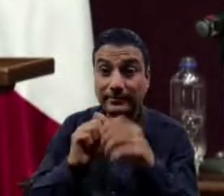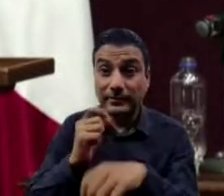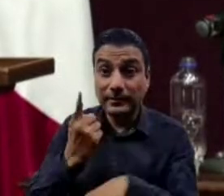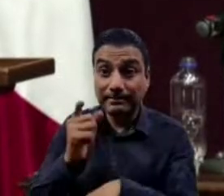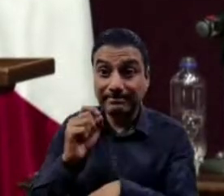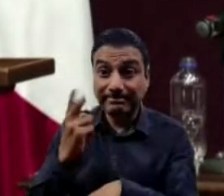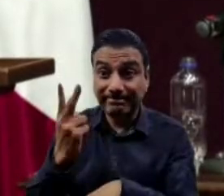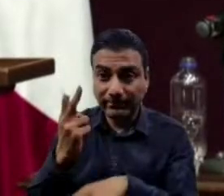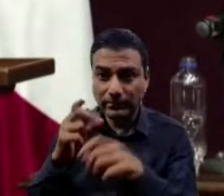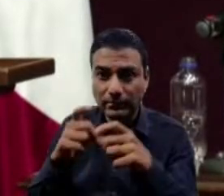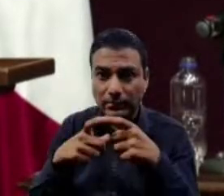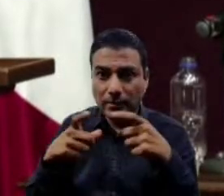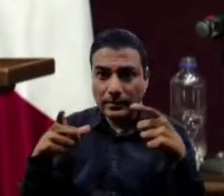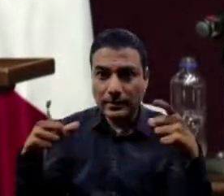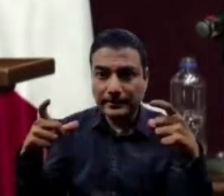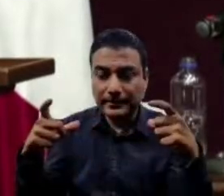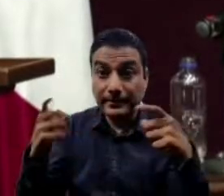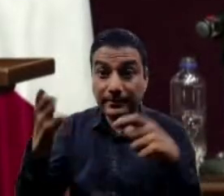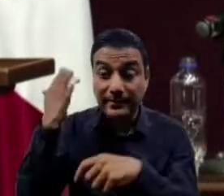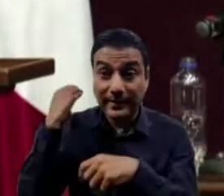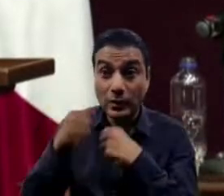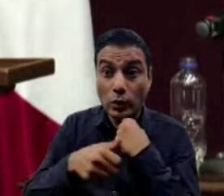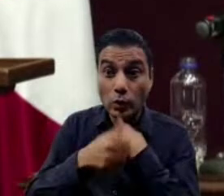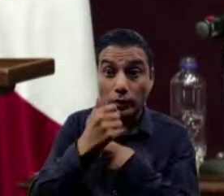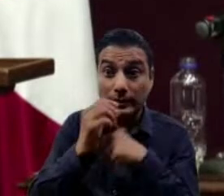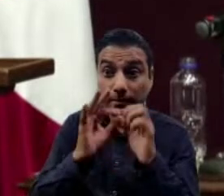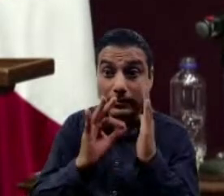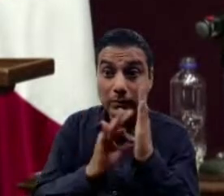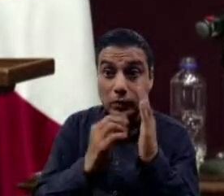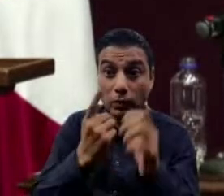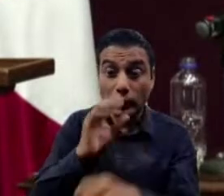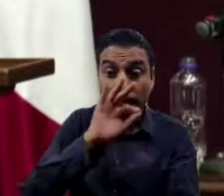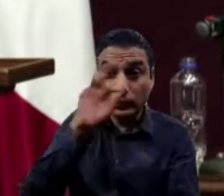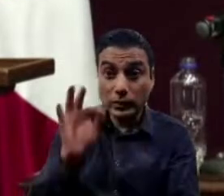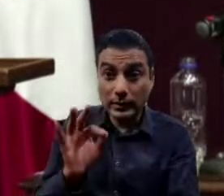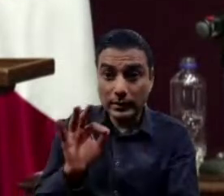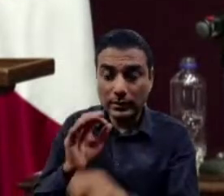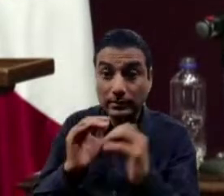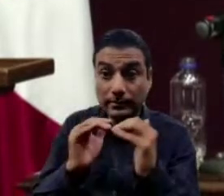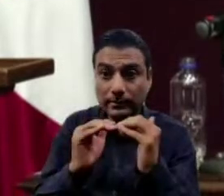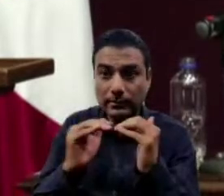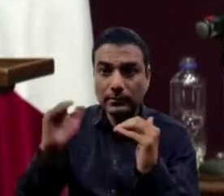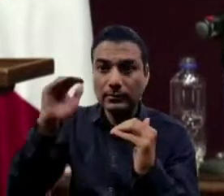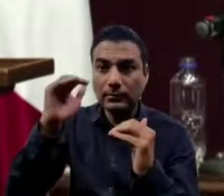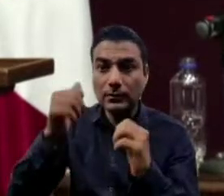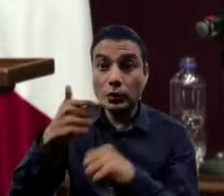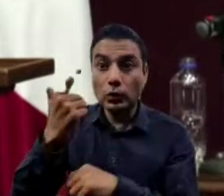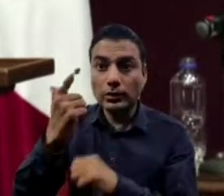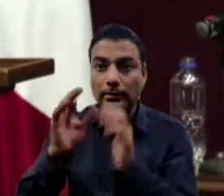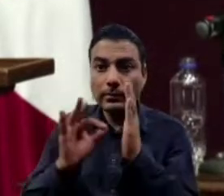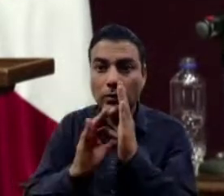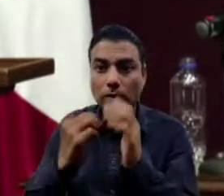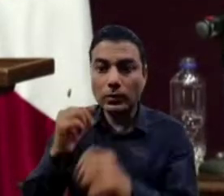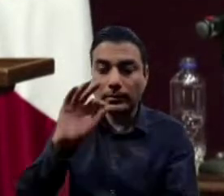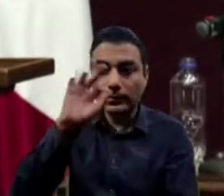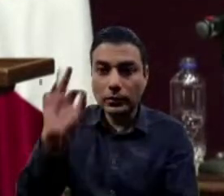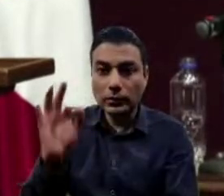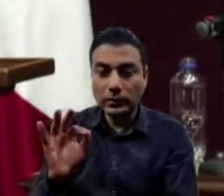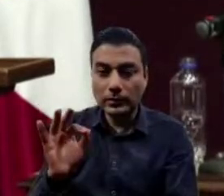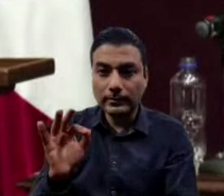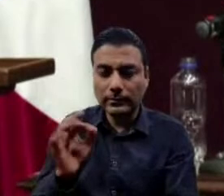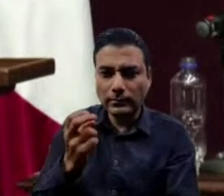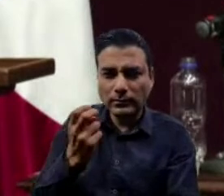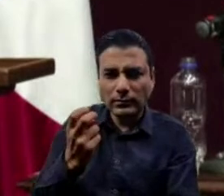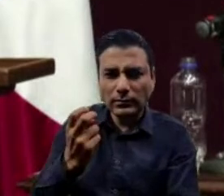2021-2022, de pasar del 11.1% al 12.1%. Dicha cifra se colocó con base en la